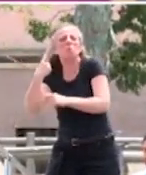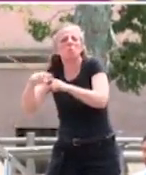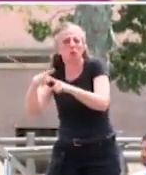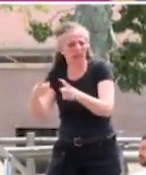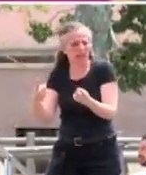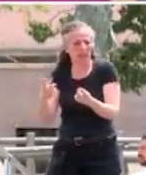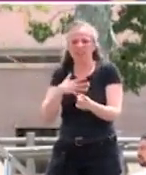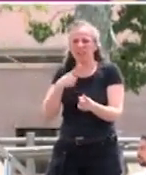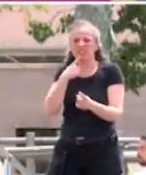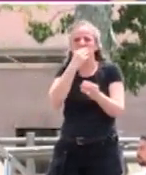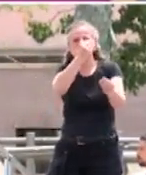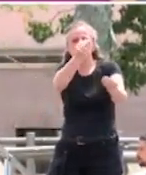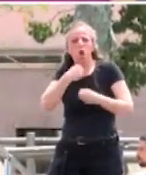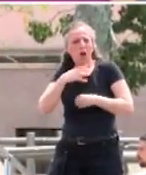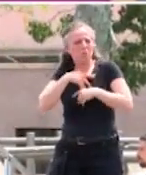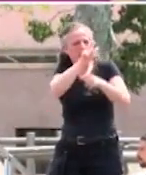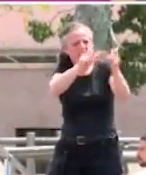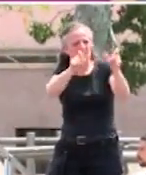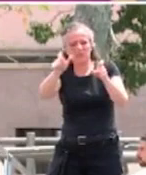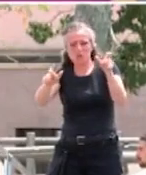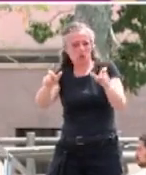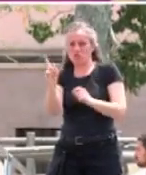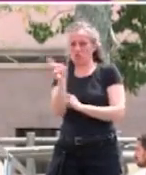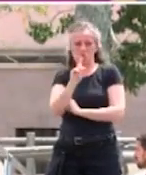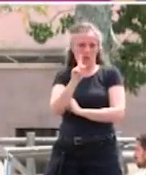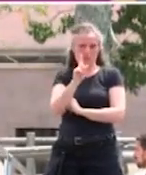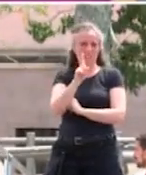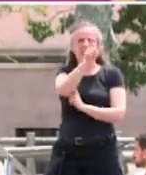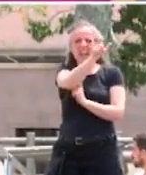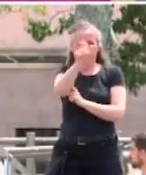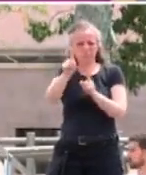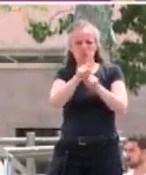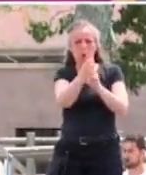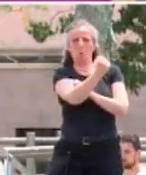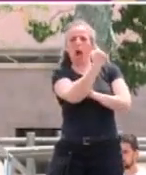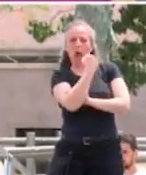representar a su gente, a la gente que muchas veces les ha dado el apoyo y les ha dado el voto.